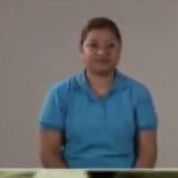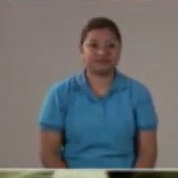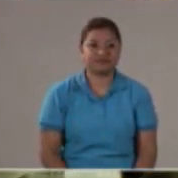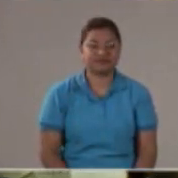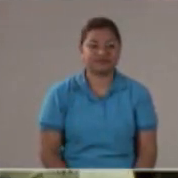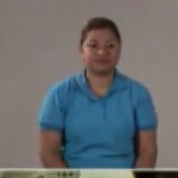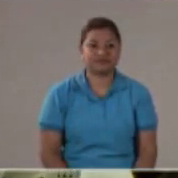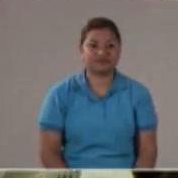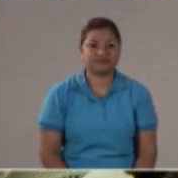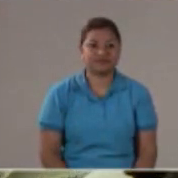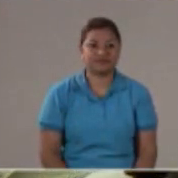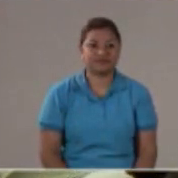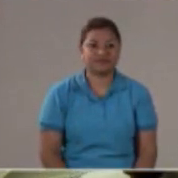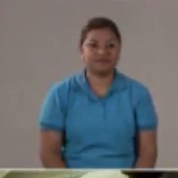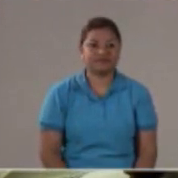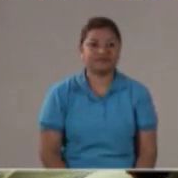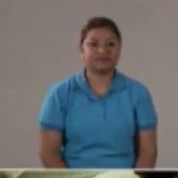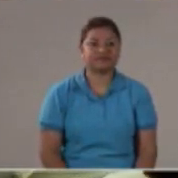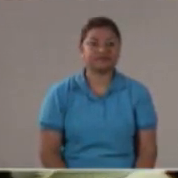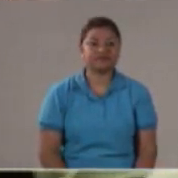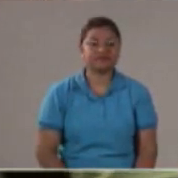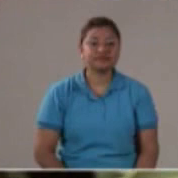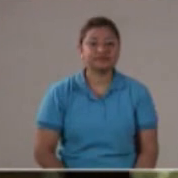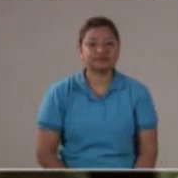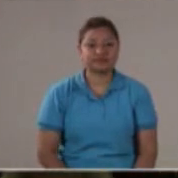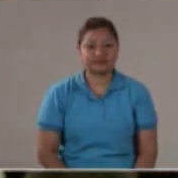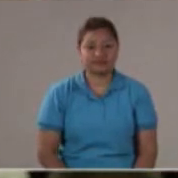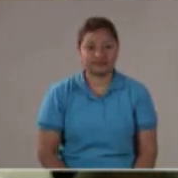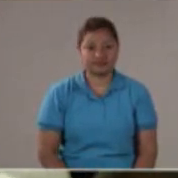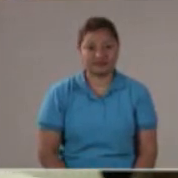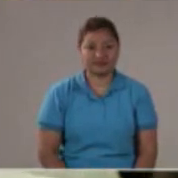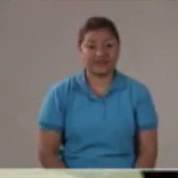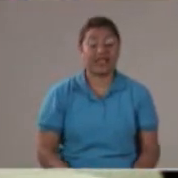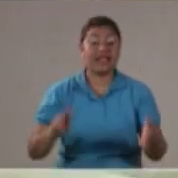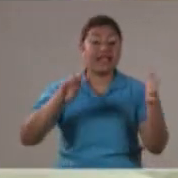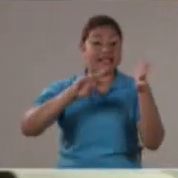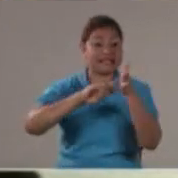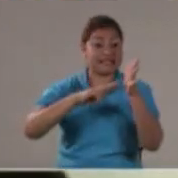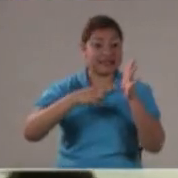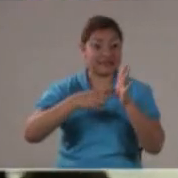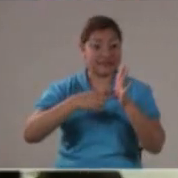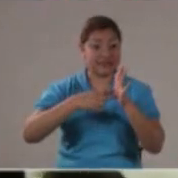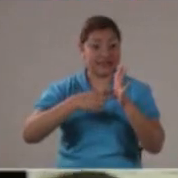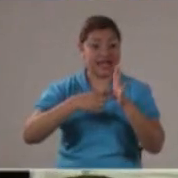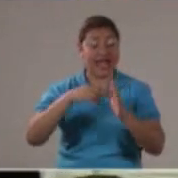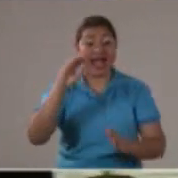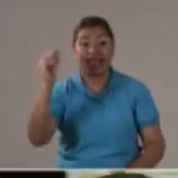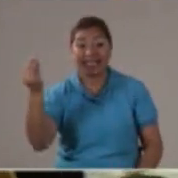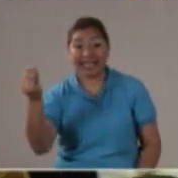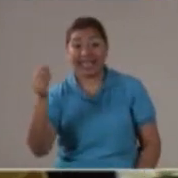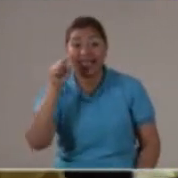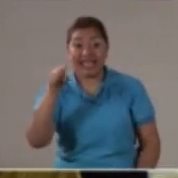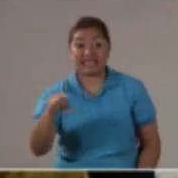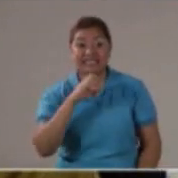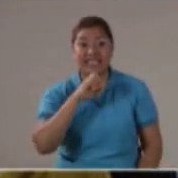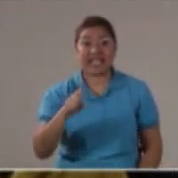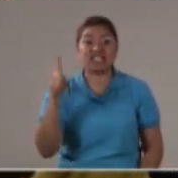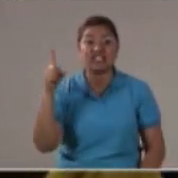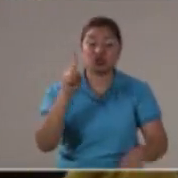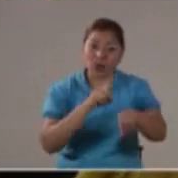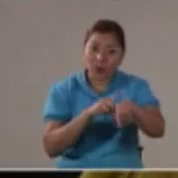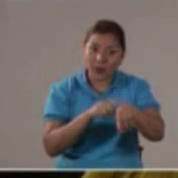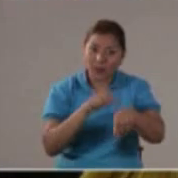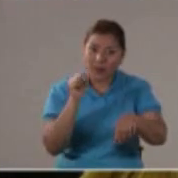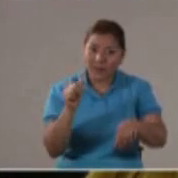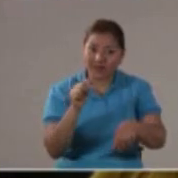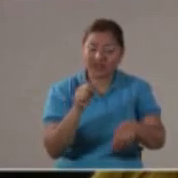que llegar a esa estatura, entonces no se preocupen. Quiere decir que este es un momento de